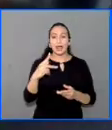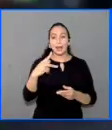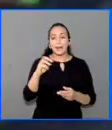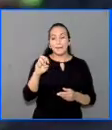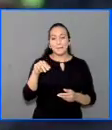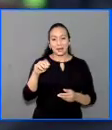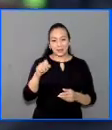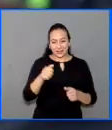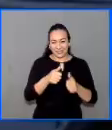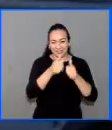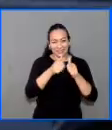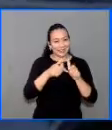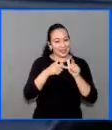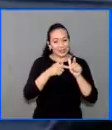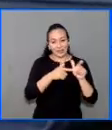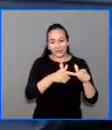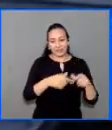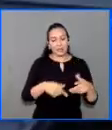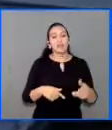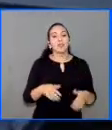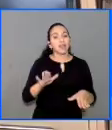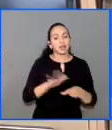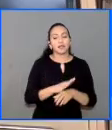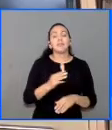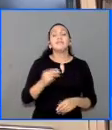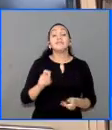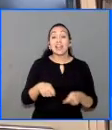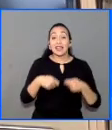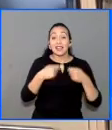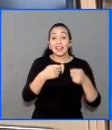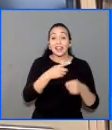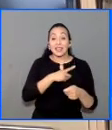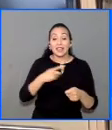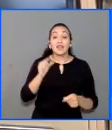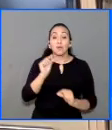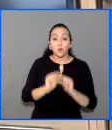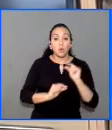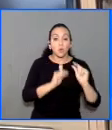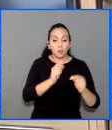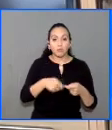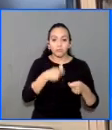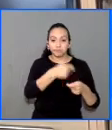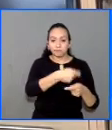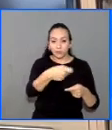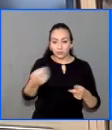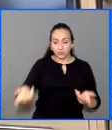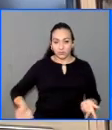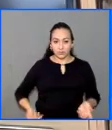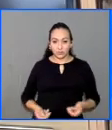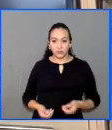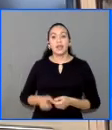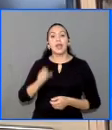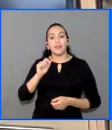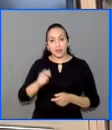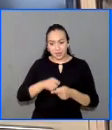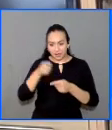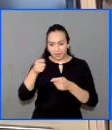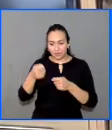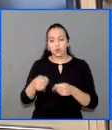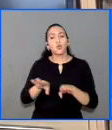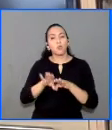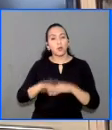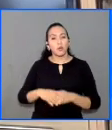cual señala que deben otorgarse de manera progresiva. Y deben de darse también, ¿no? De forma que